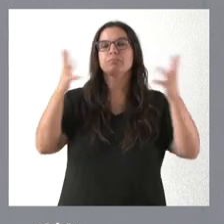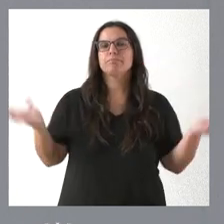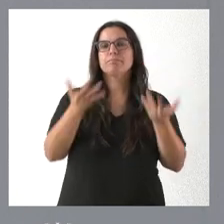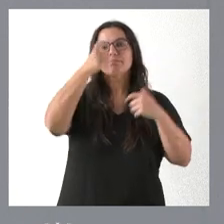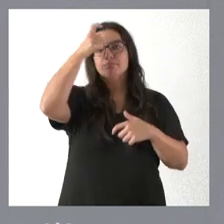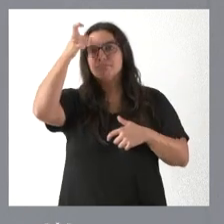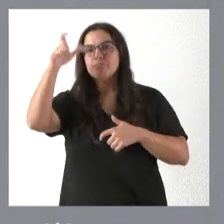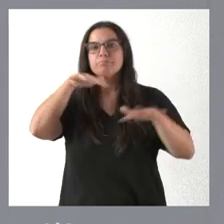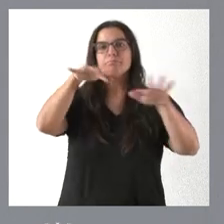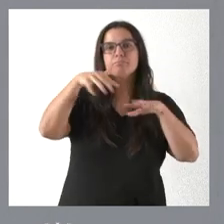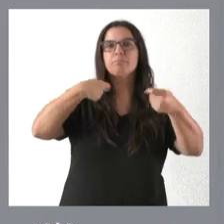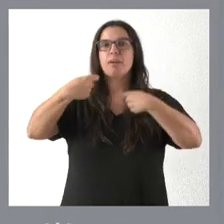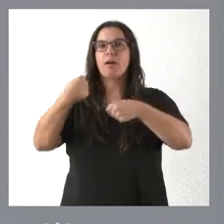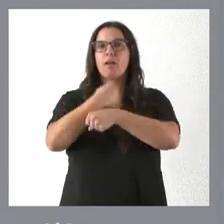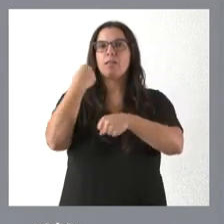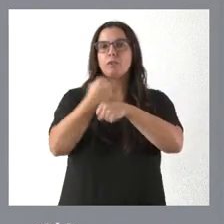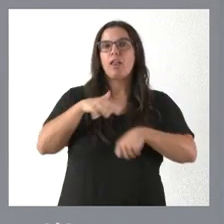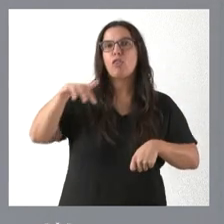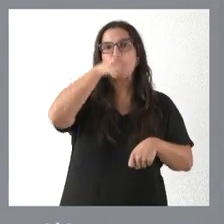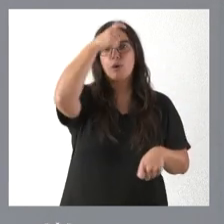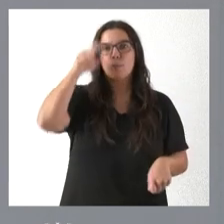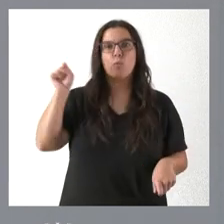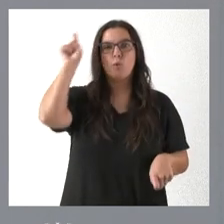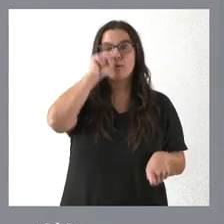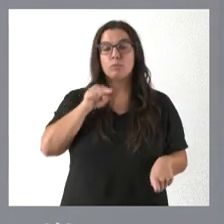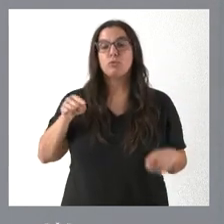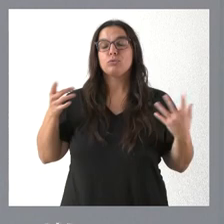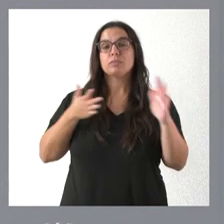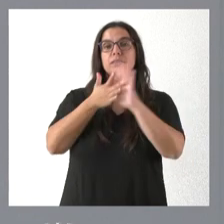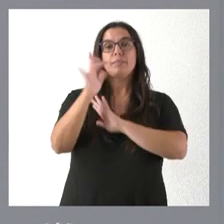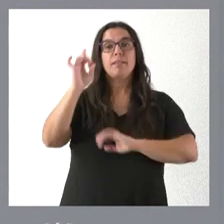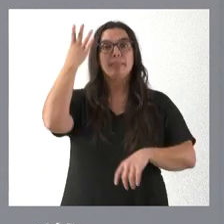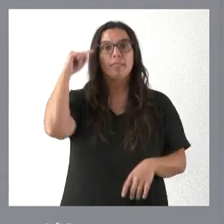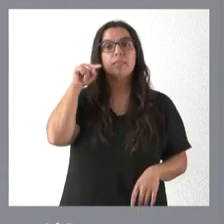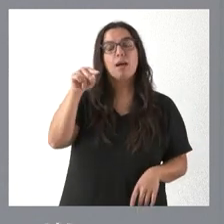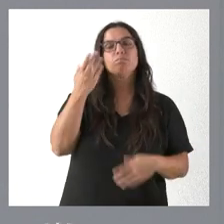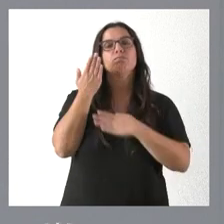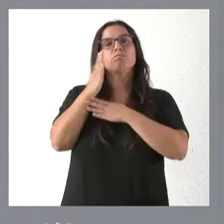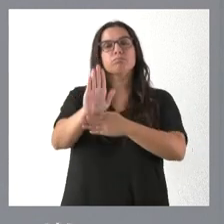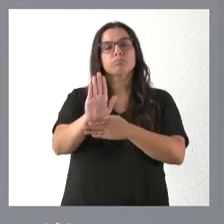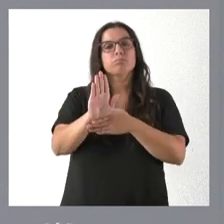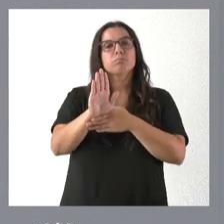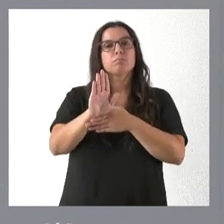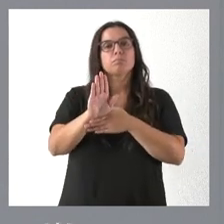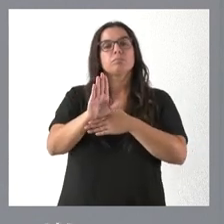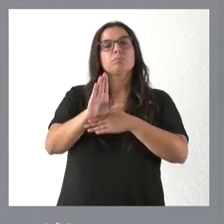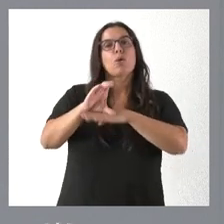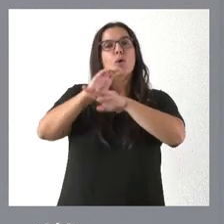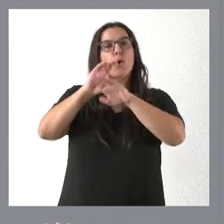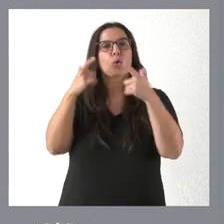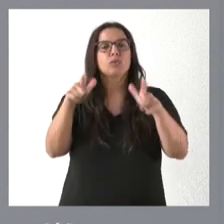dinamizar el mercado laboral en las zonas Rurales se trata de una iniciativa que plantea la